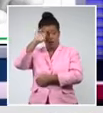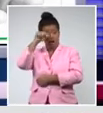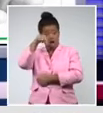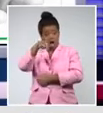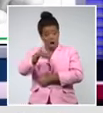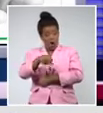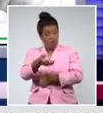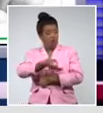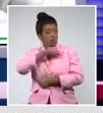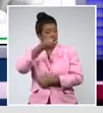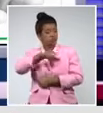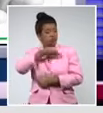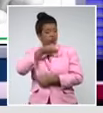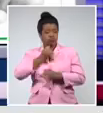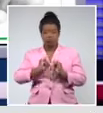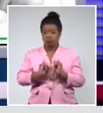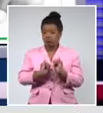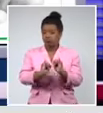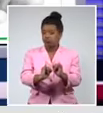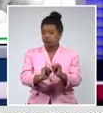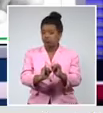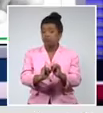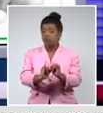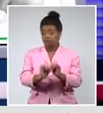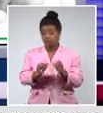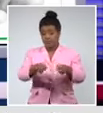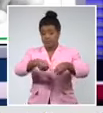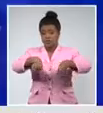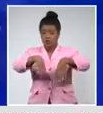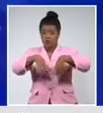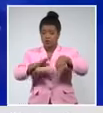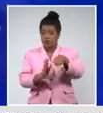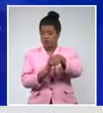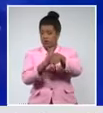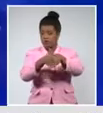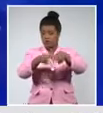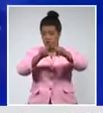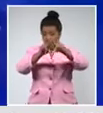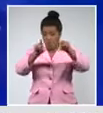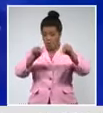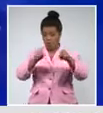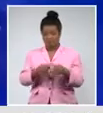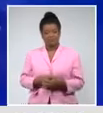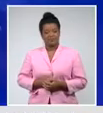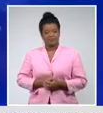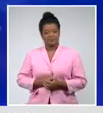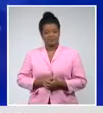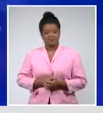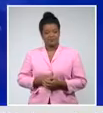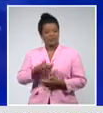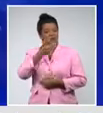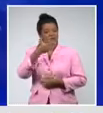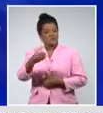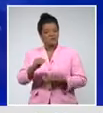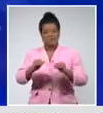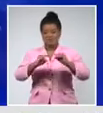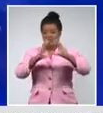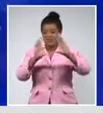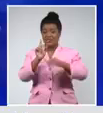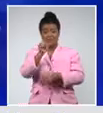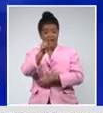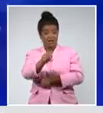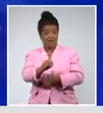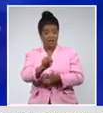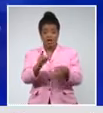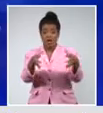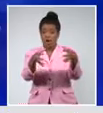las informaciones sobre la situación epidemiológica en Cuba. Buenos días, doctor. Buenos días a ti, a todo el equipo que